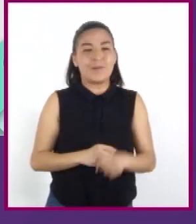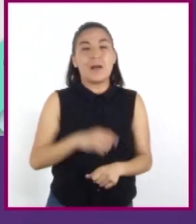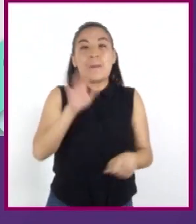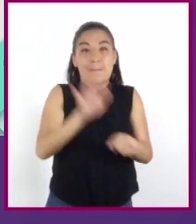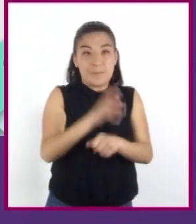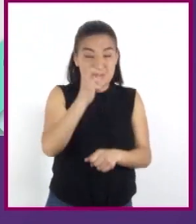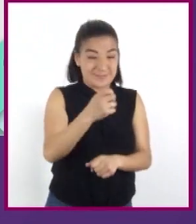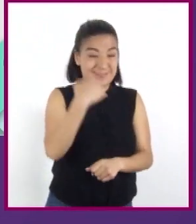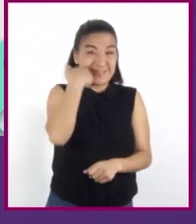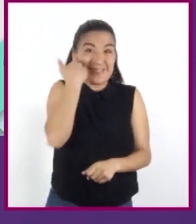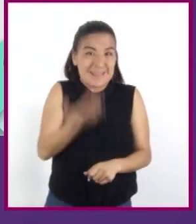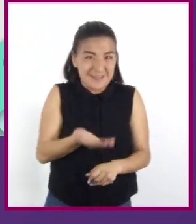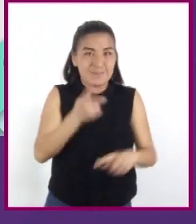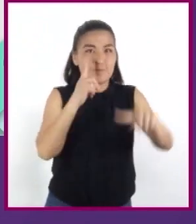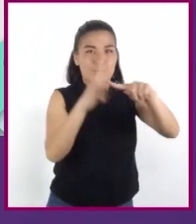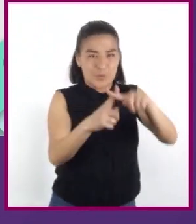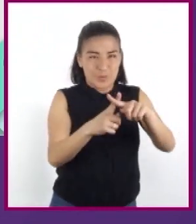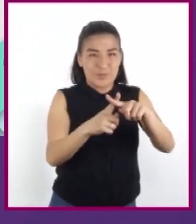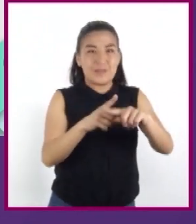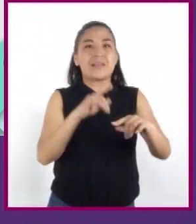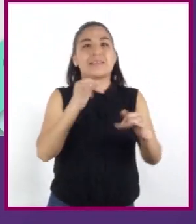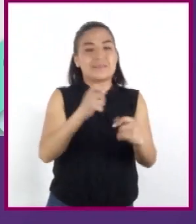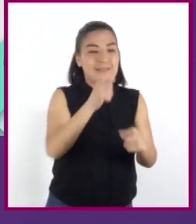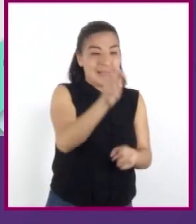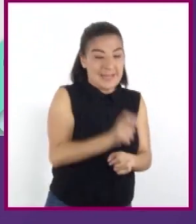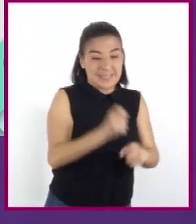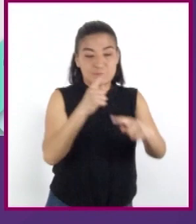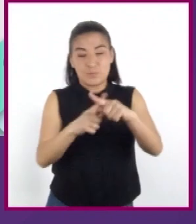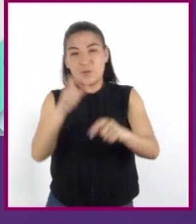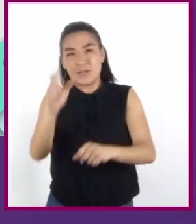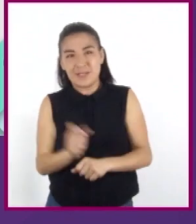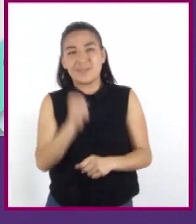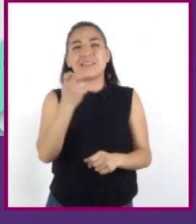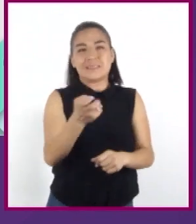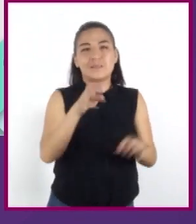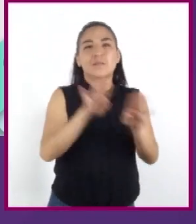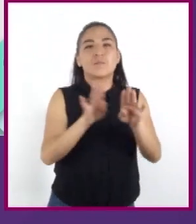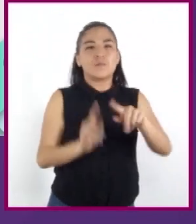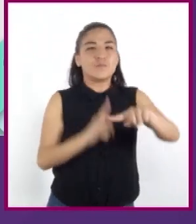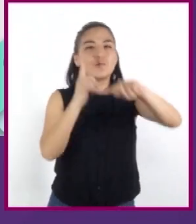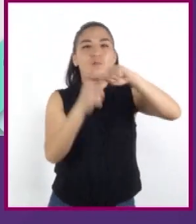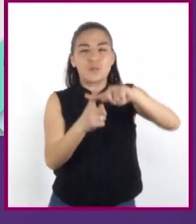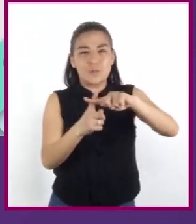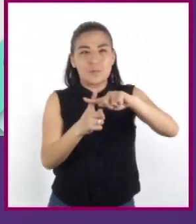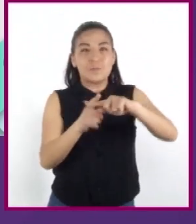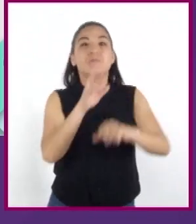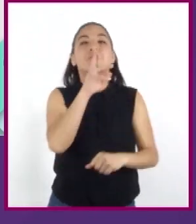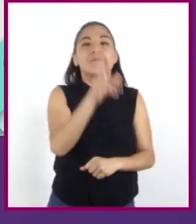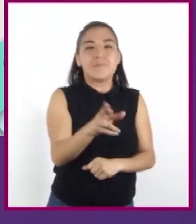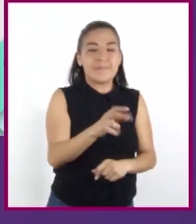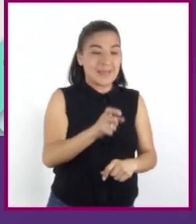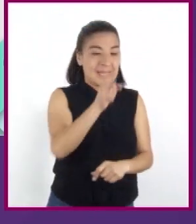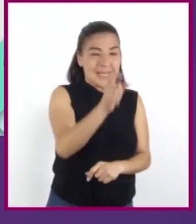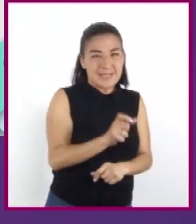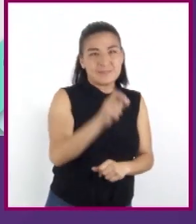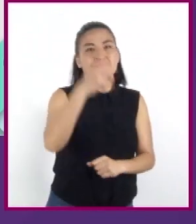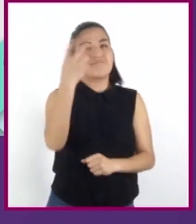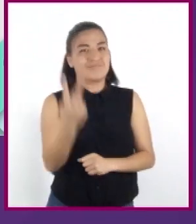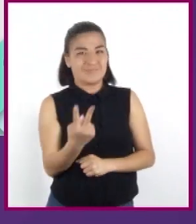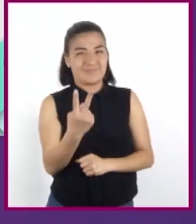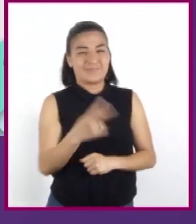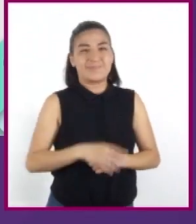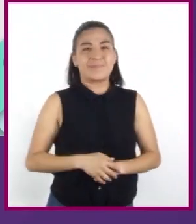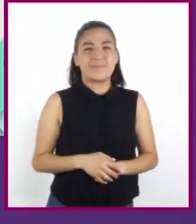queremos multiplicar x por x, sumamos los dos exponentes. Nos da como resultado x cuadrada.